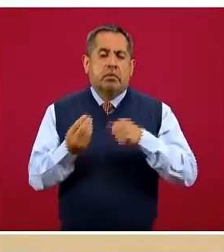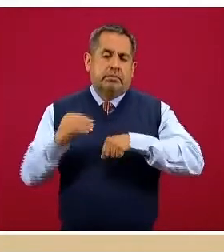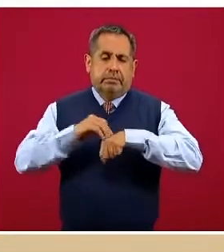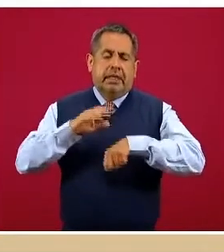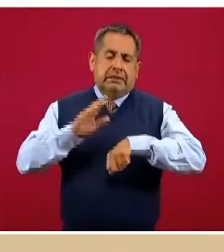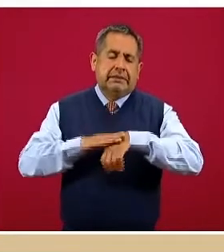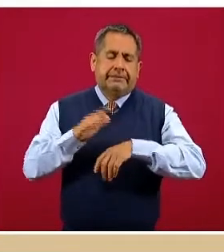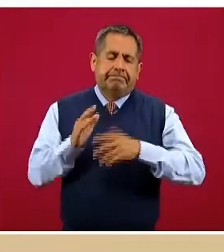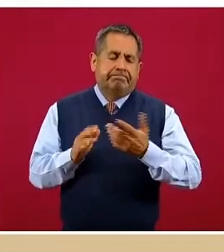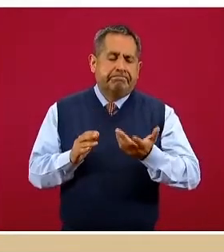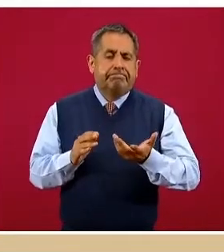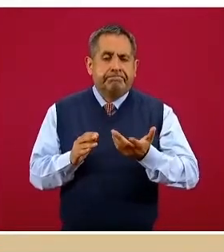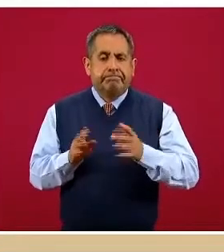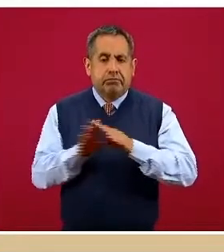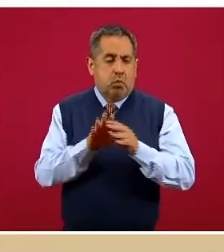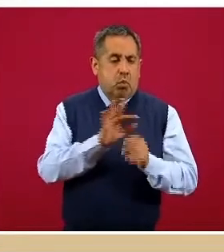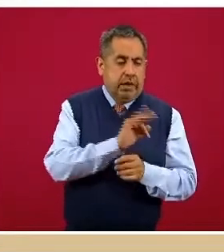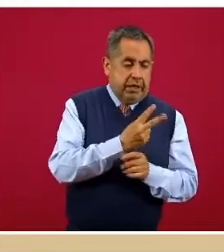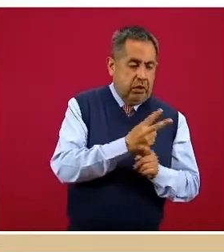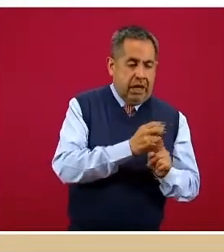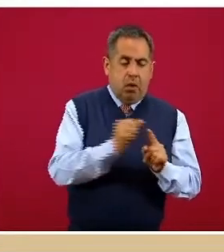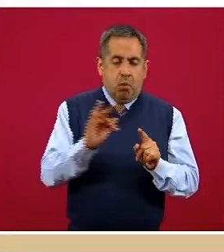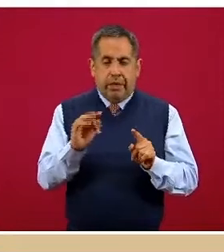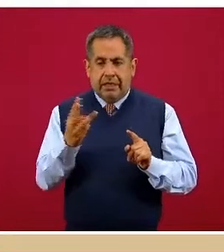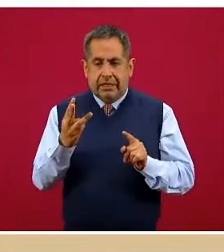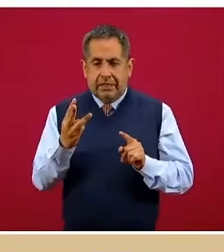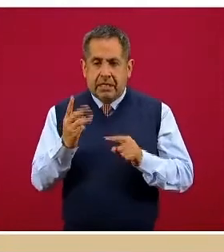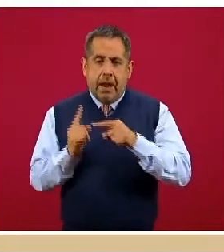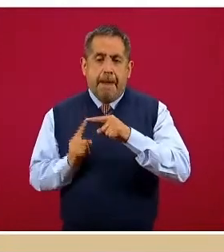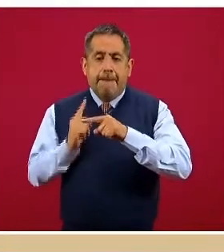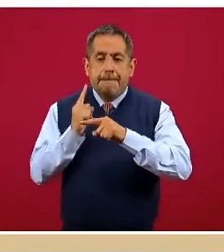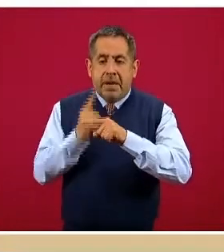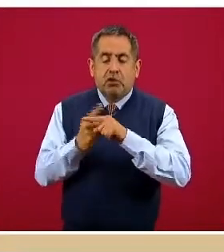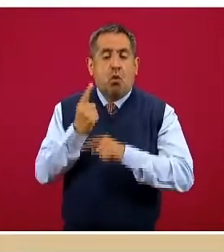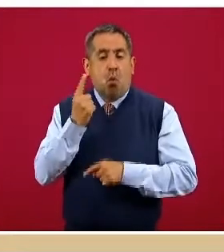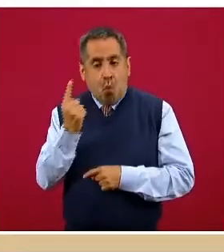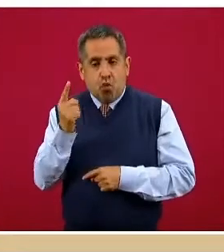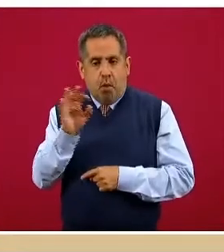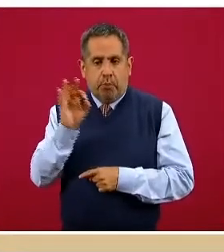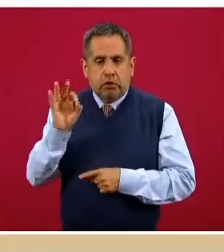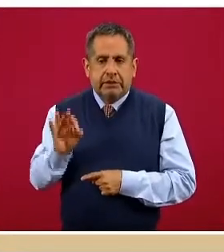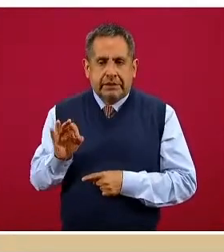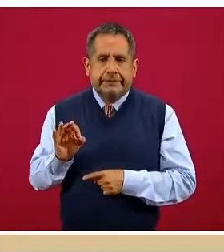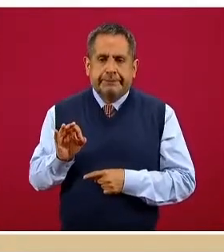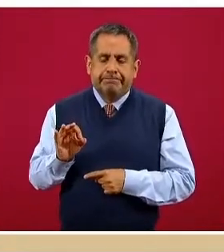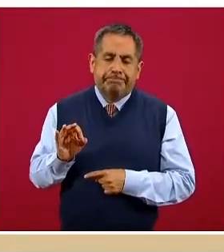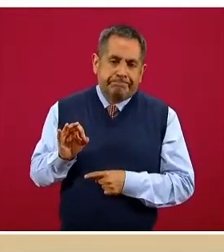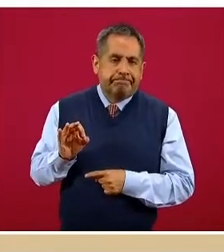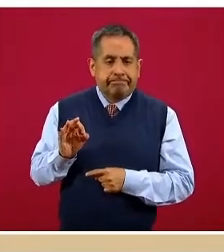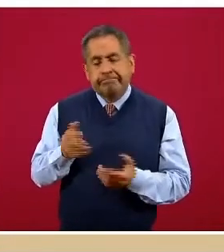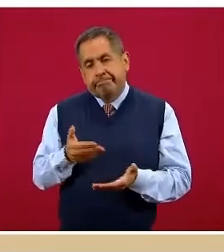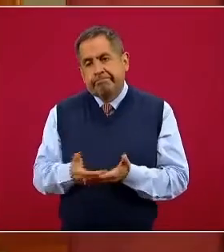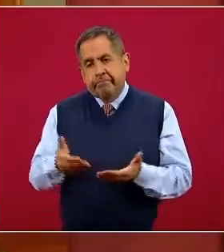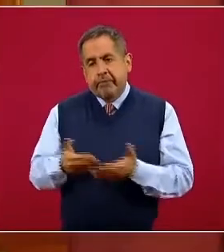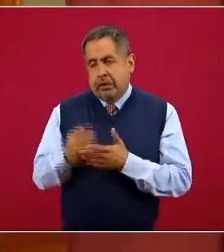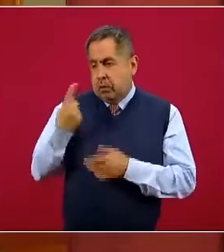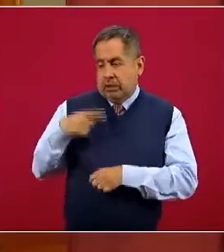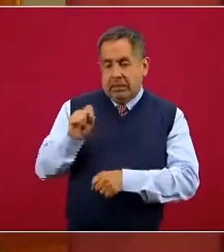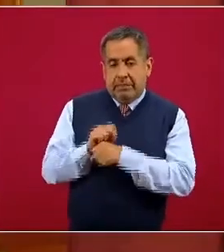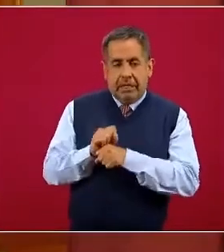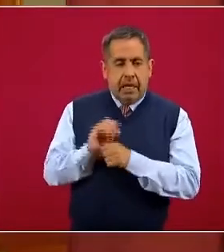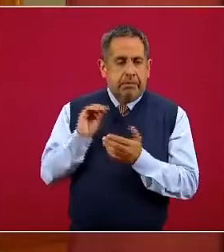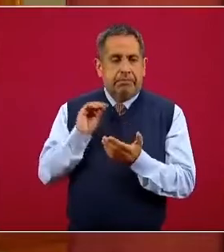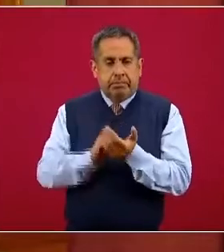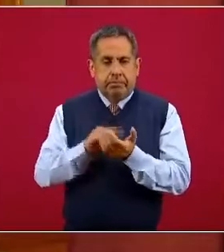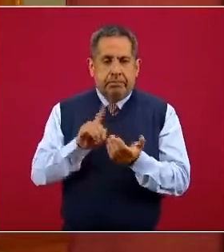el comportamiento entre la 42 y la 43 de más 1%, es decir, ya estamos para esta última semana